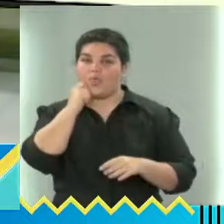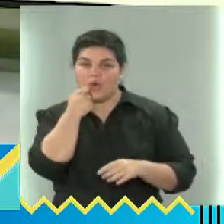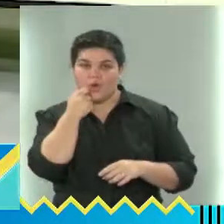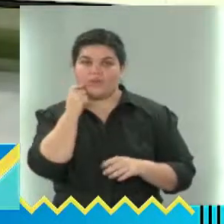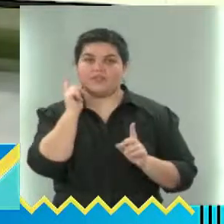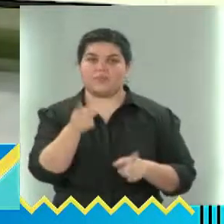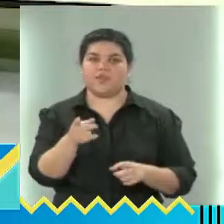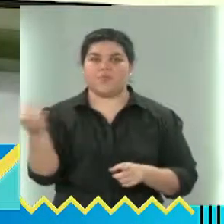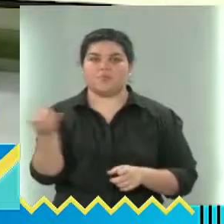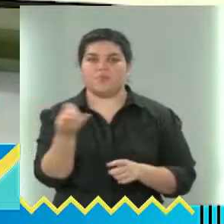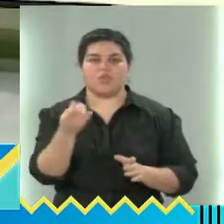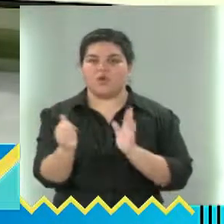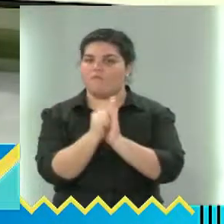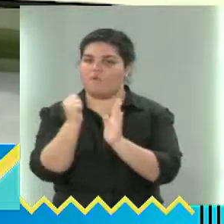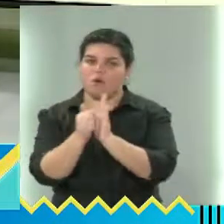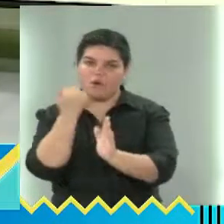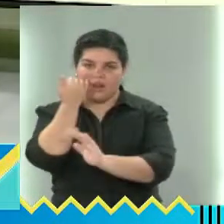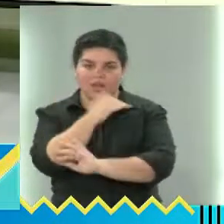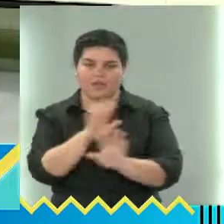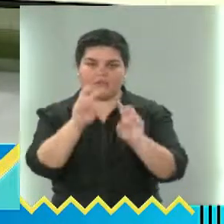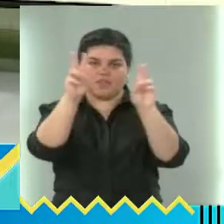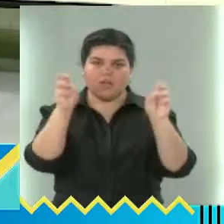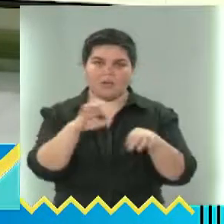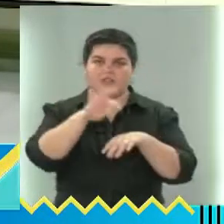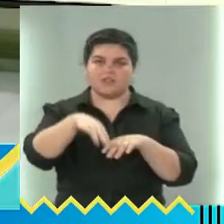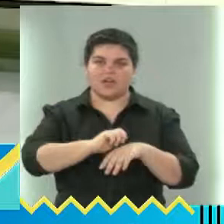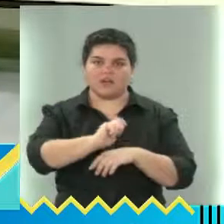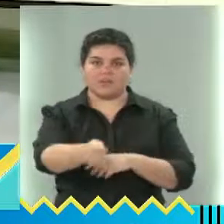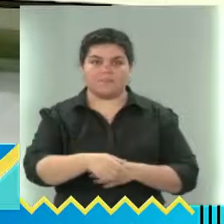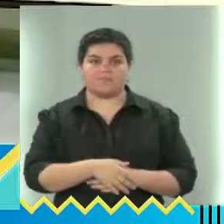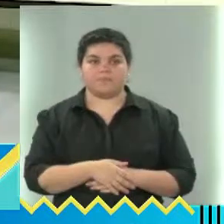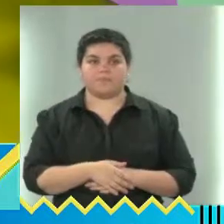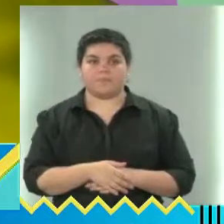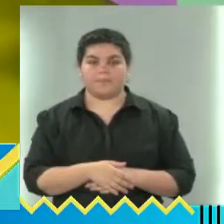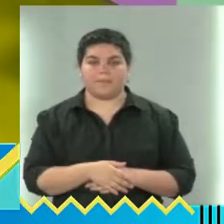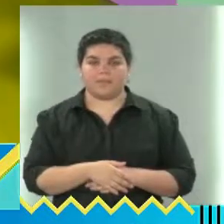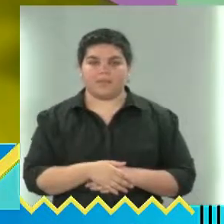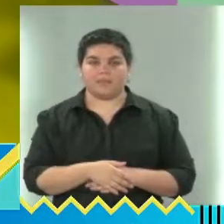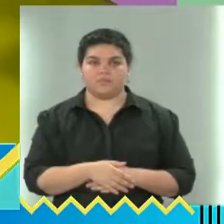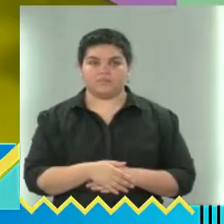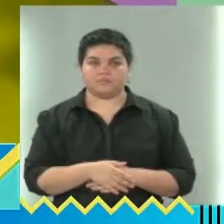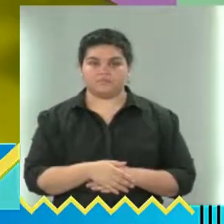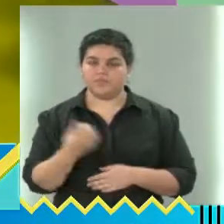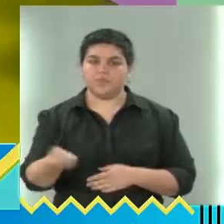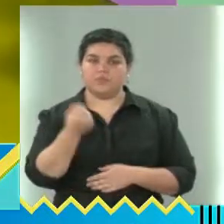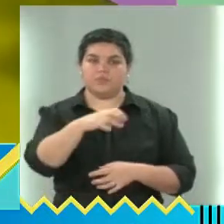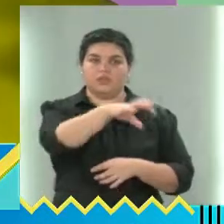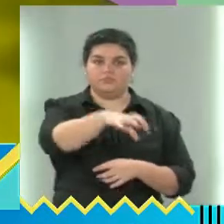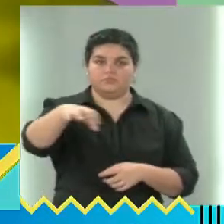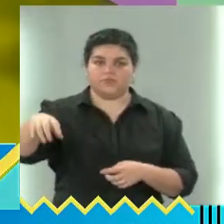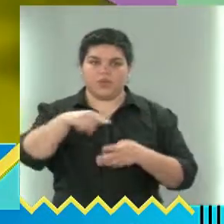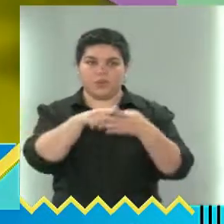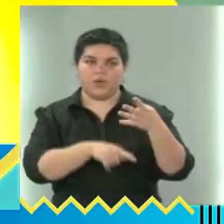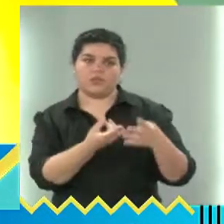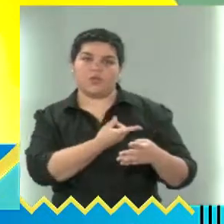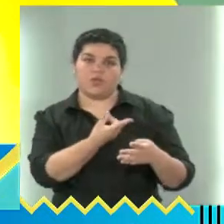sacar mitos, digamos, acerca de la donación de sangre. Recordamos, además, los 4 puntos de centros de recepción.